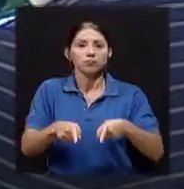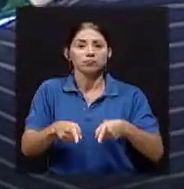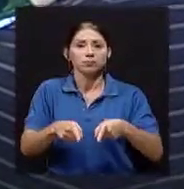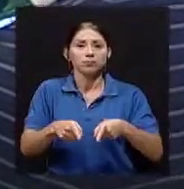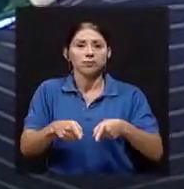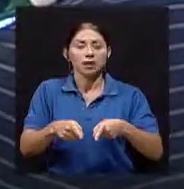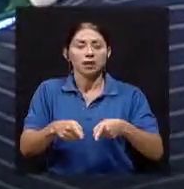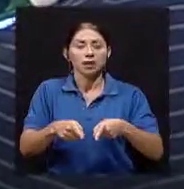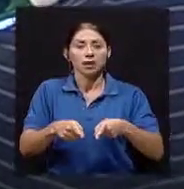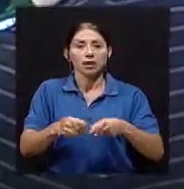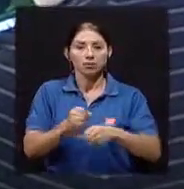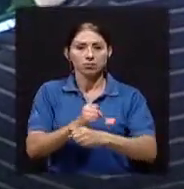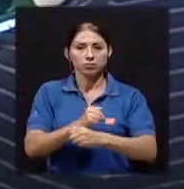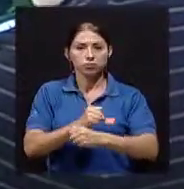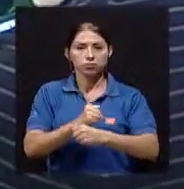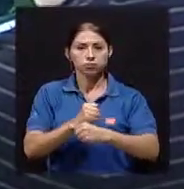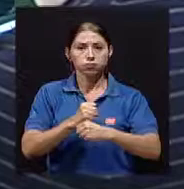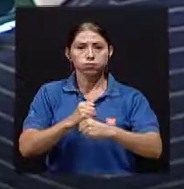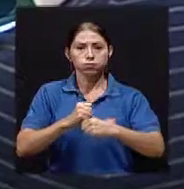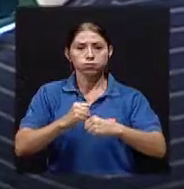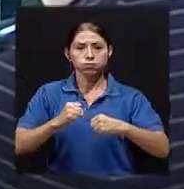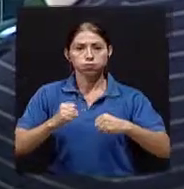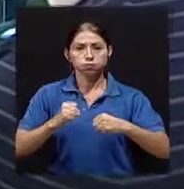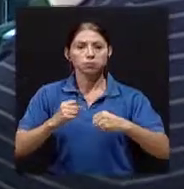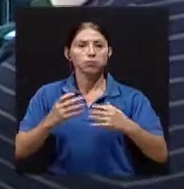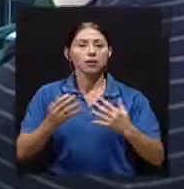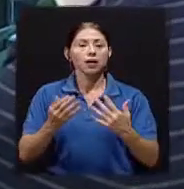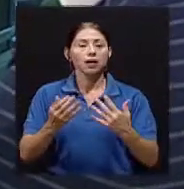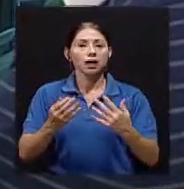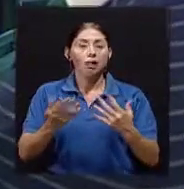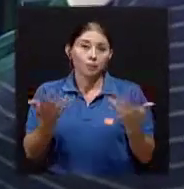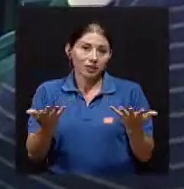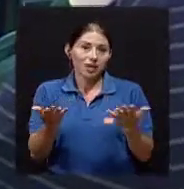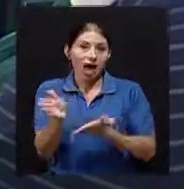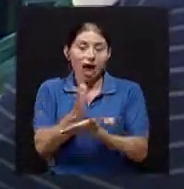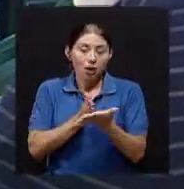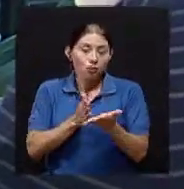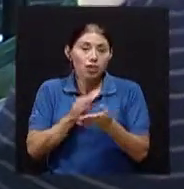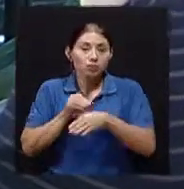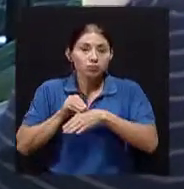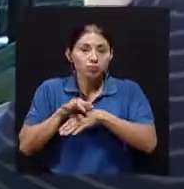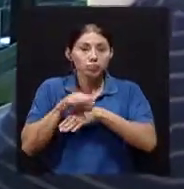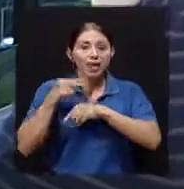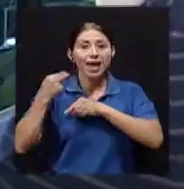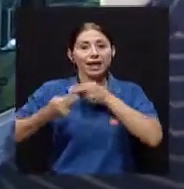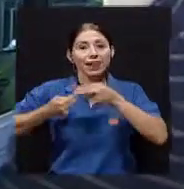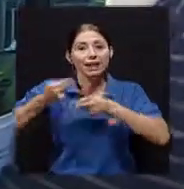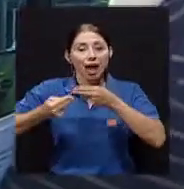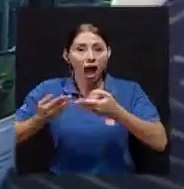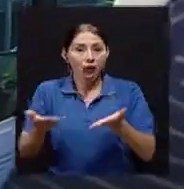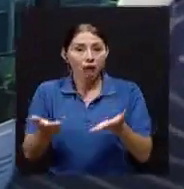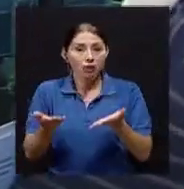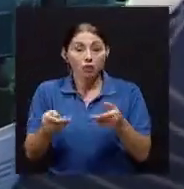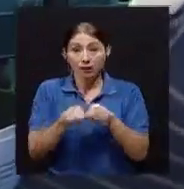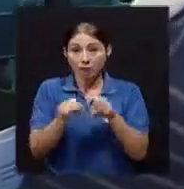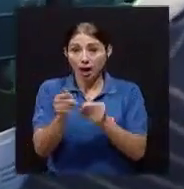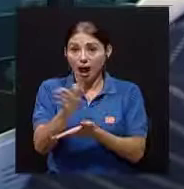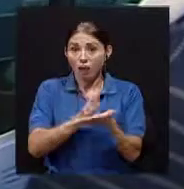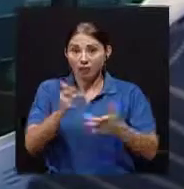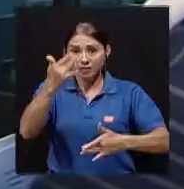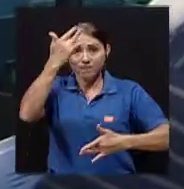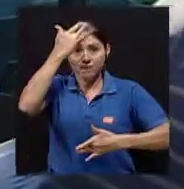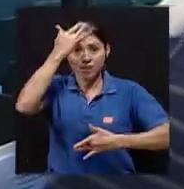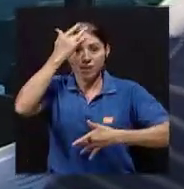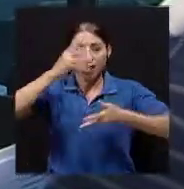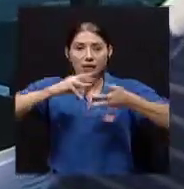estar provocando que una persona aumente mucho de peso. Por supuesto, hay factores hereditarios, hay algunas